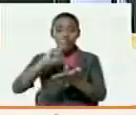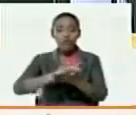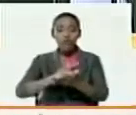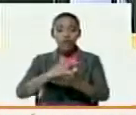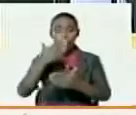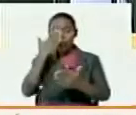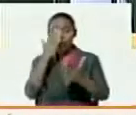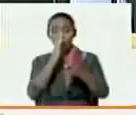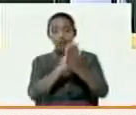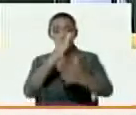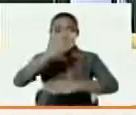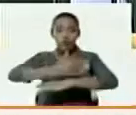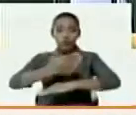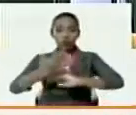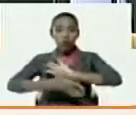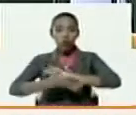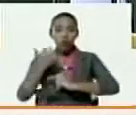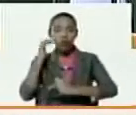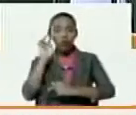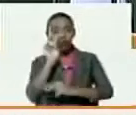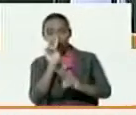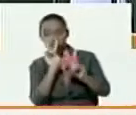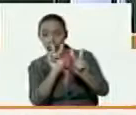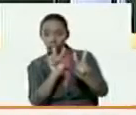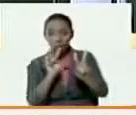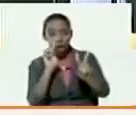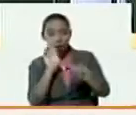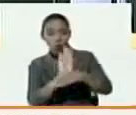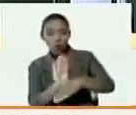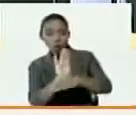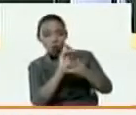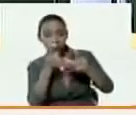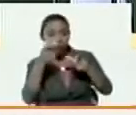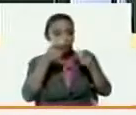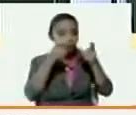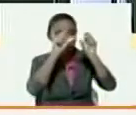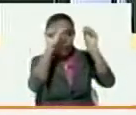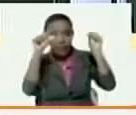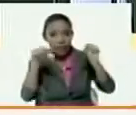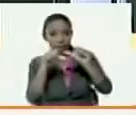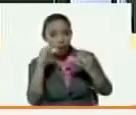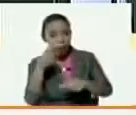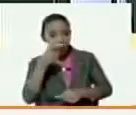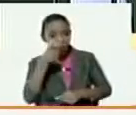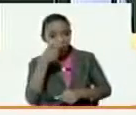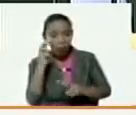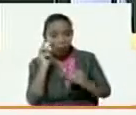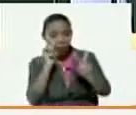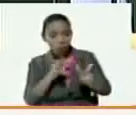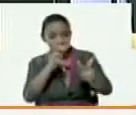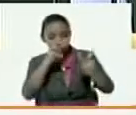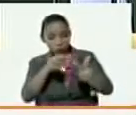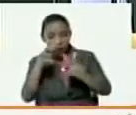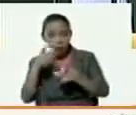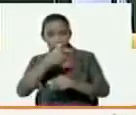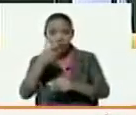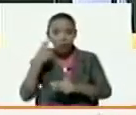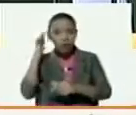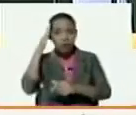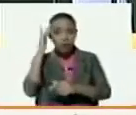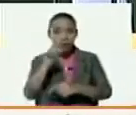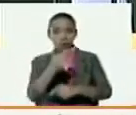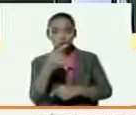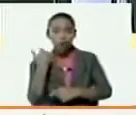o más a tener una ampliación de el sistema de vigilancia epidemiológica de diferentes del país igualmente